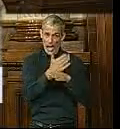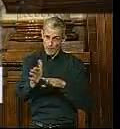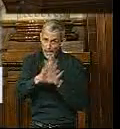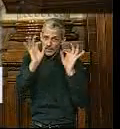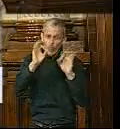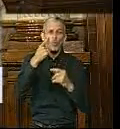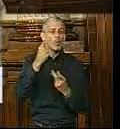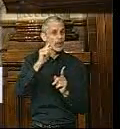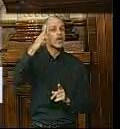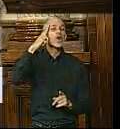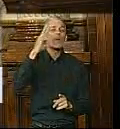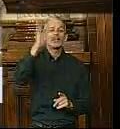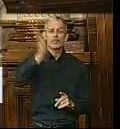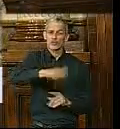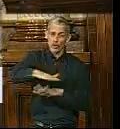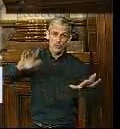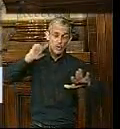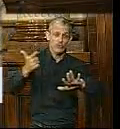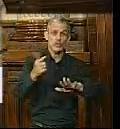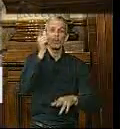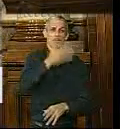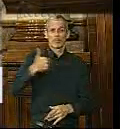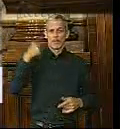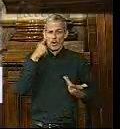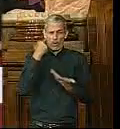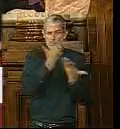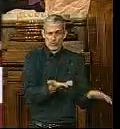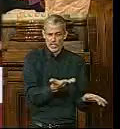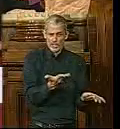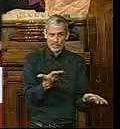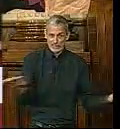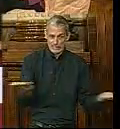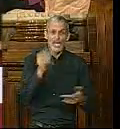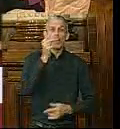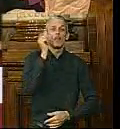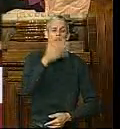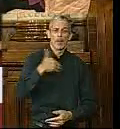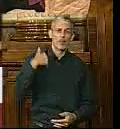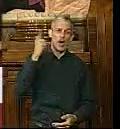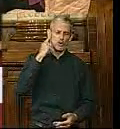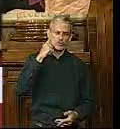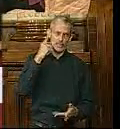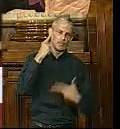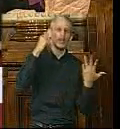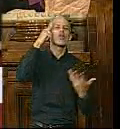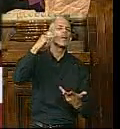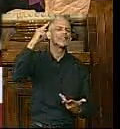los padres oyentes. Son oyentes. Son oyentes. Y muchos de ellos, muchos te digo, el